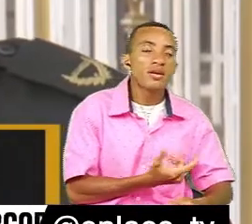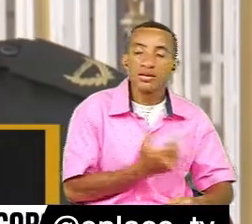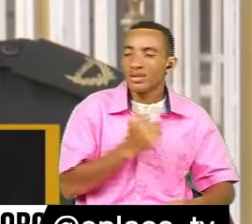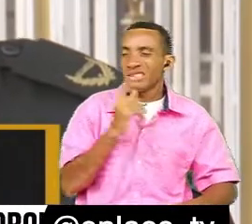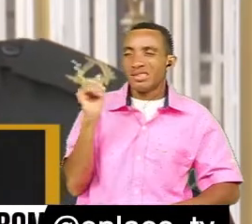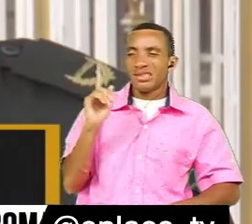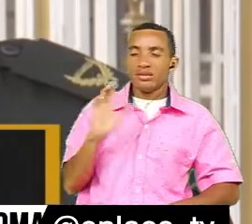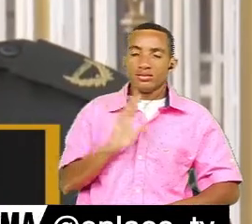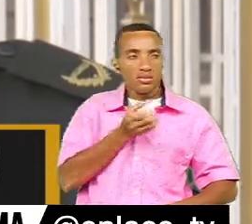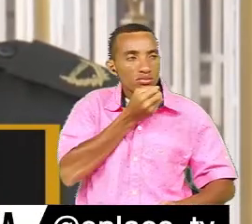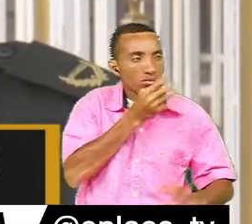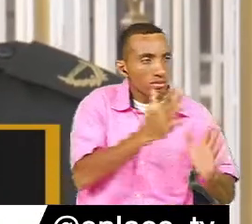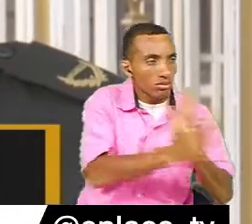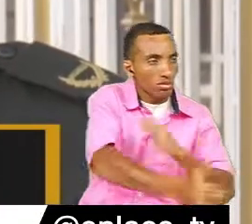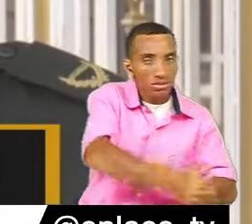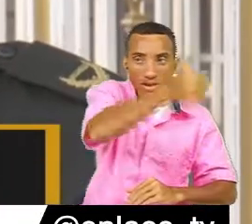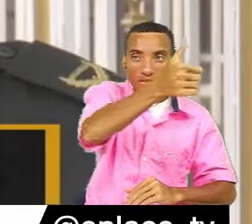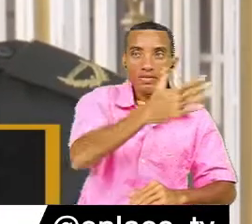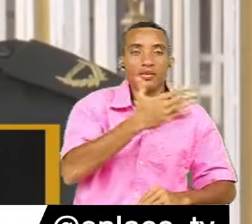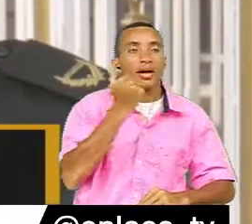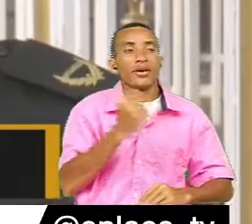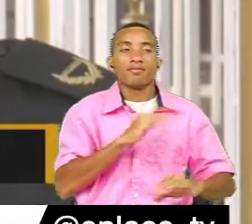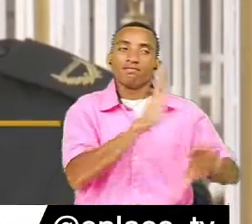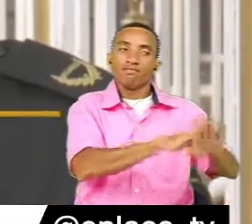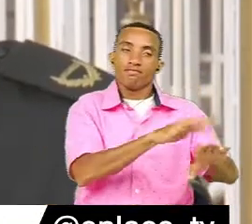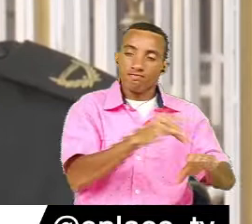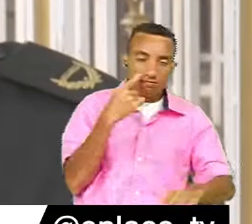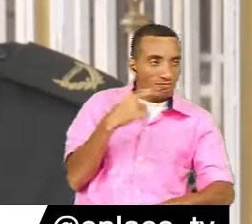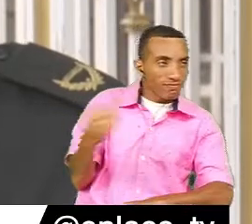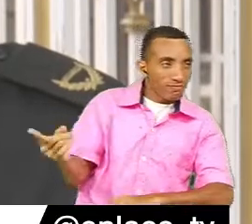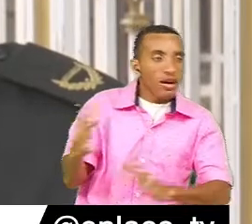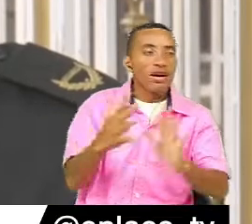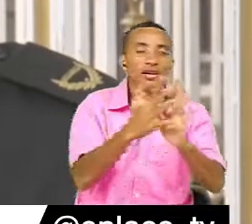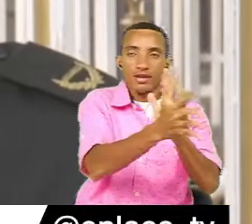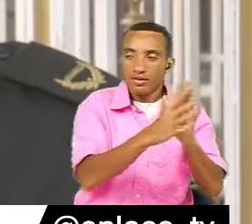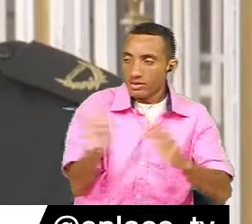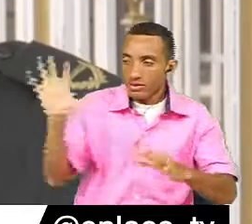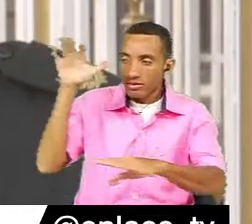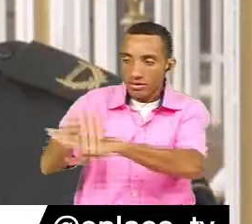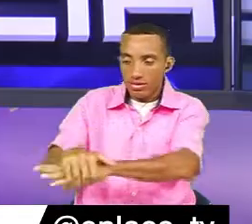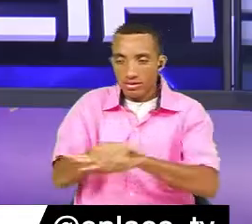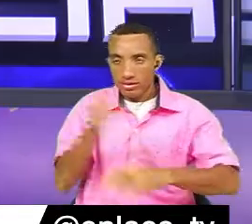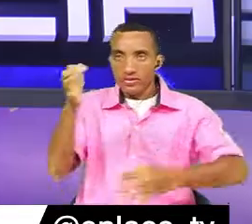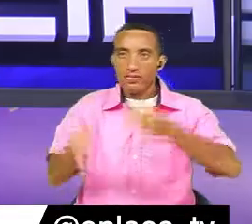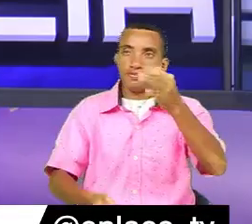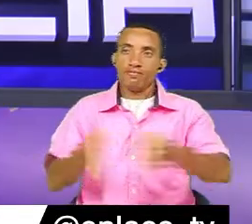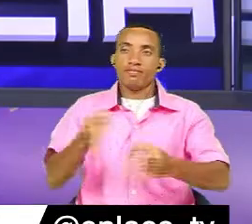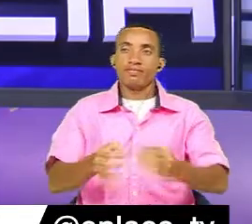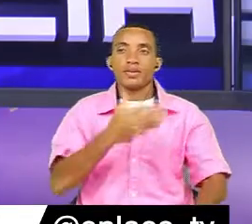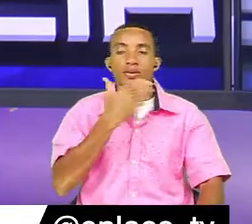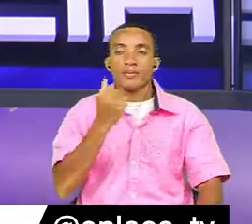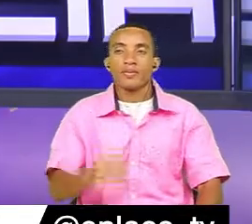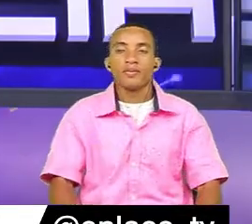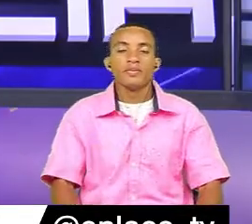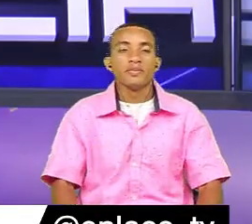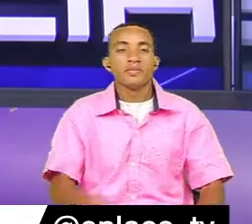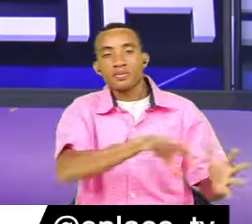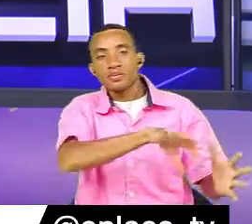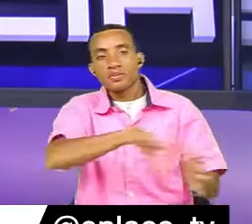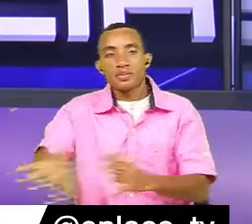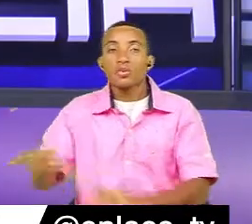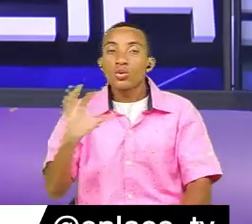a las autoridades es lo que nos está sirviendo en estos momentos para poder judicializar a estas personas. Y un hombre murió y su